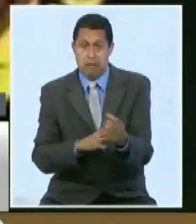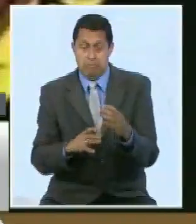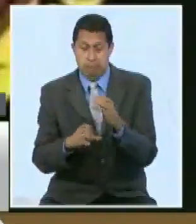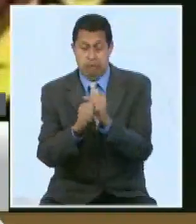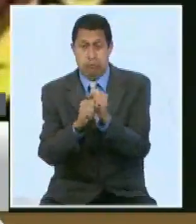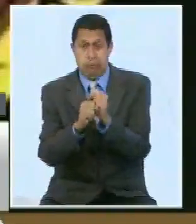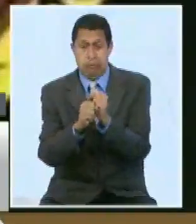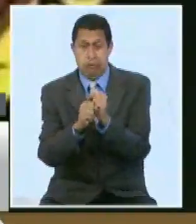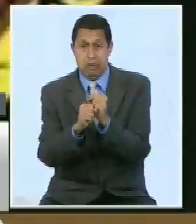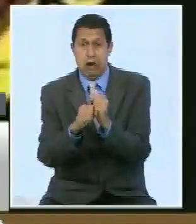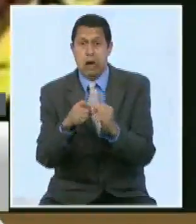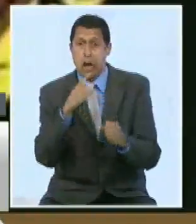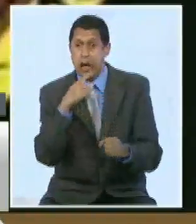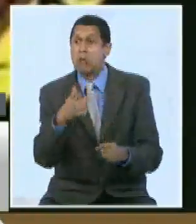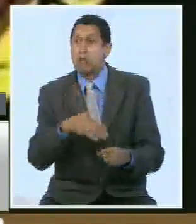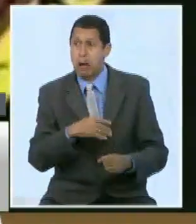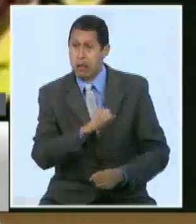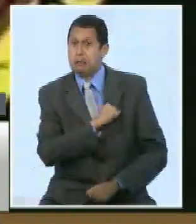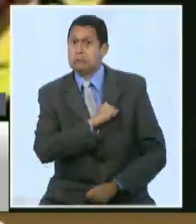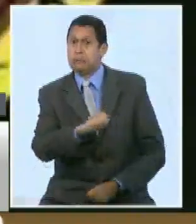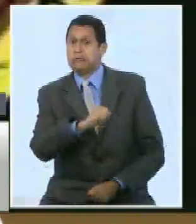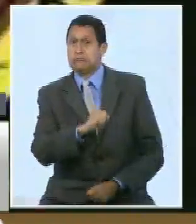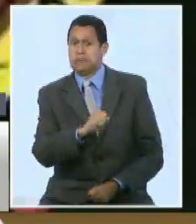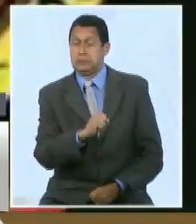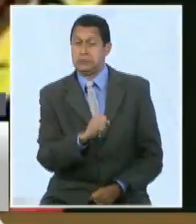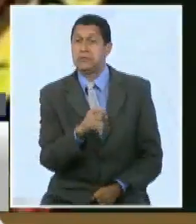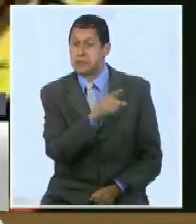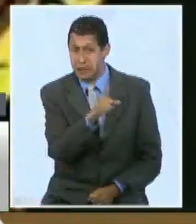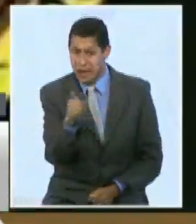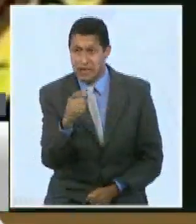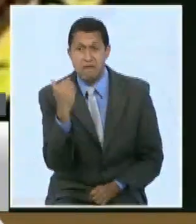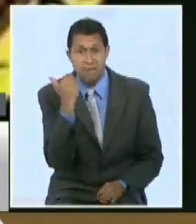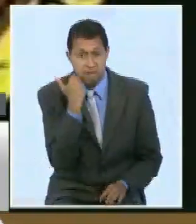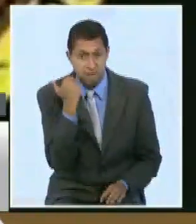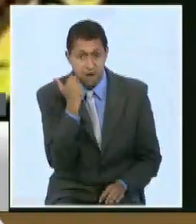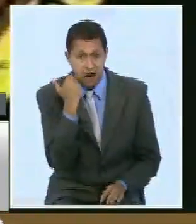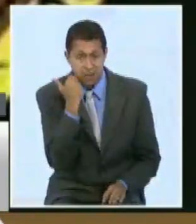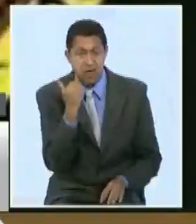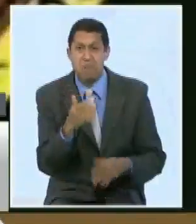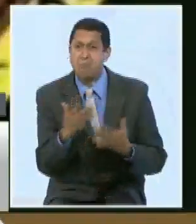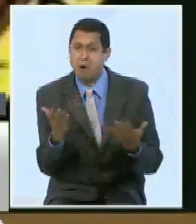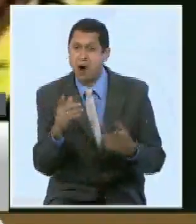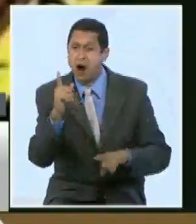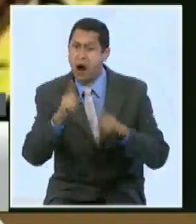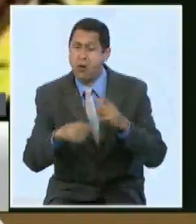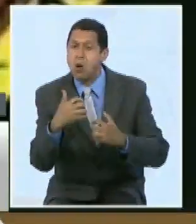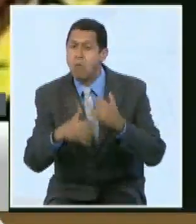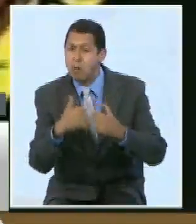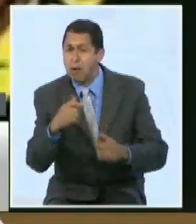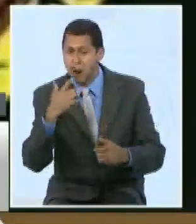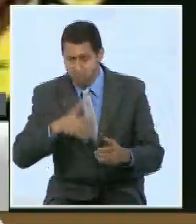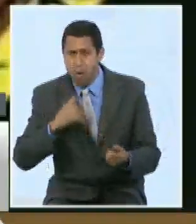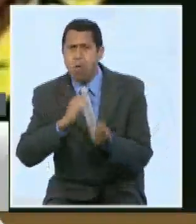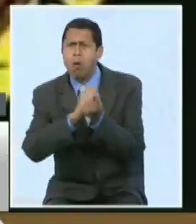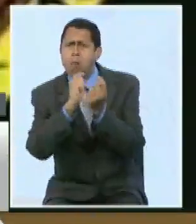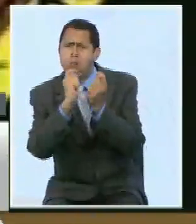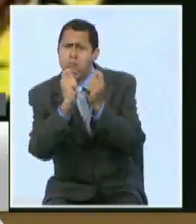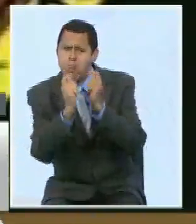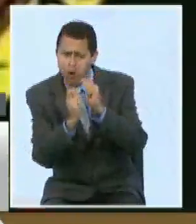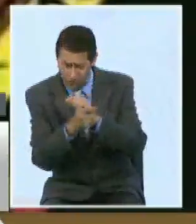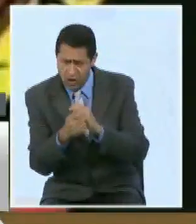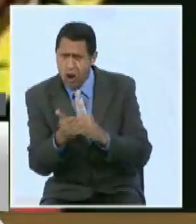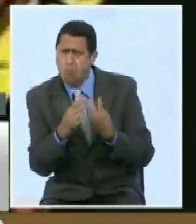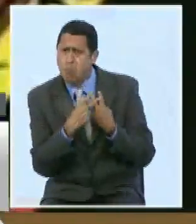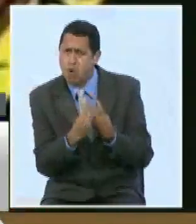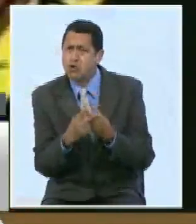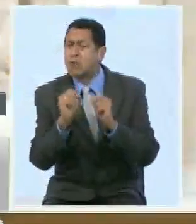que ocurran los temidos infartos cardíacos esta enfermedad es producto de factores que se pueden modificar si hay voluntad